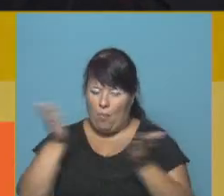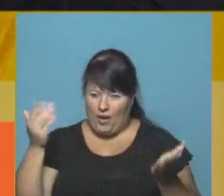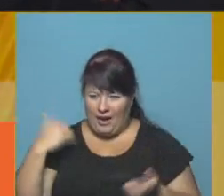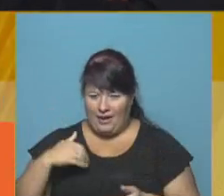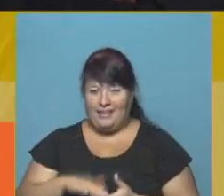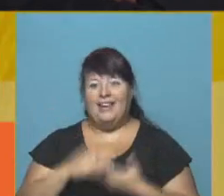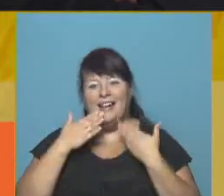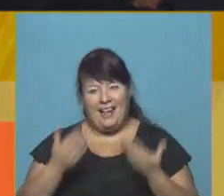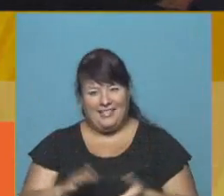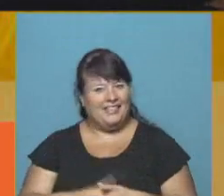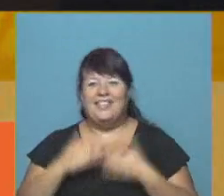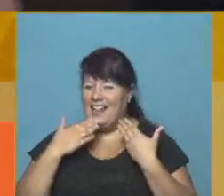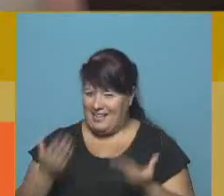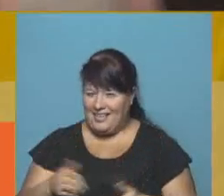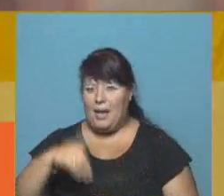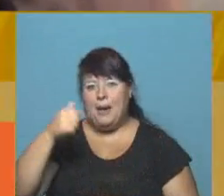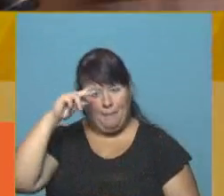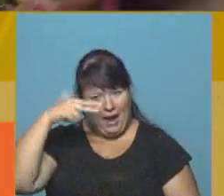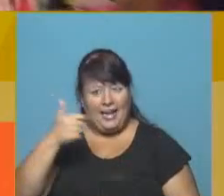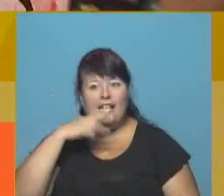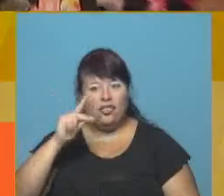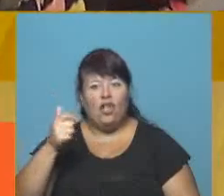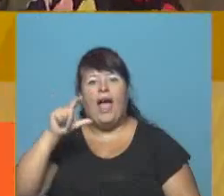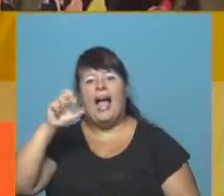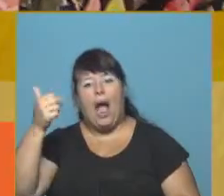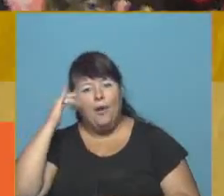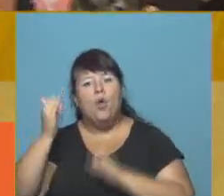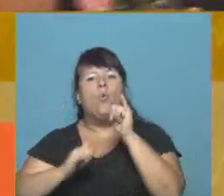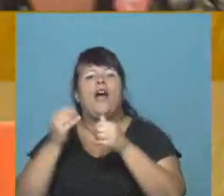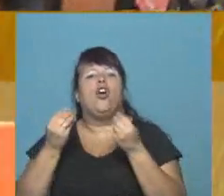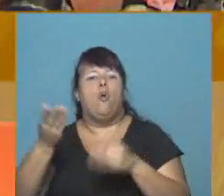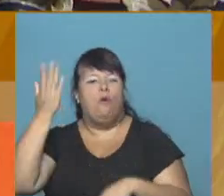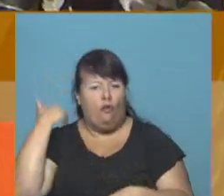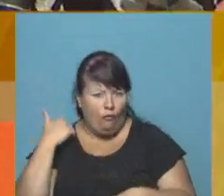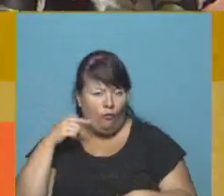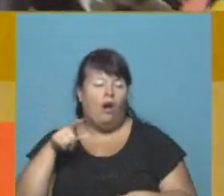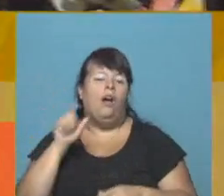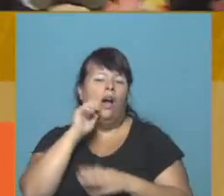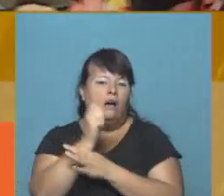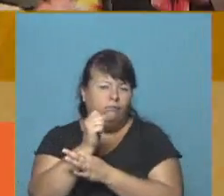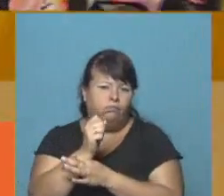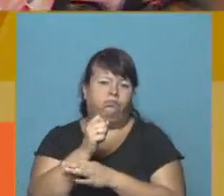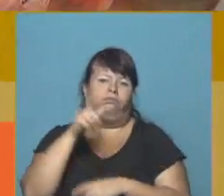Argentina. Muchas gracias. Malena Solda, Nicolás Cabré, cuéntame cómo pasó. Un gran elenco